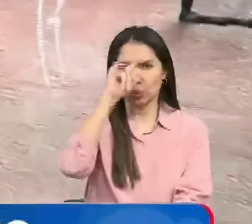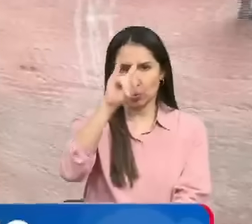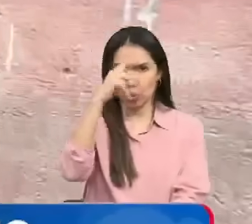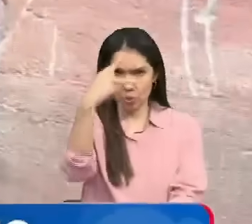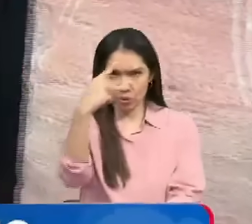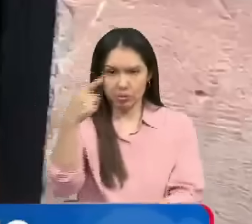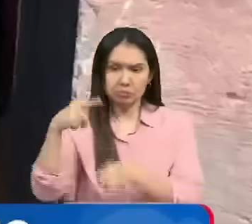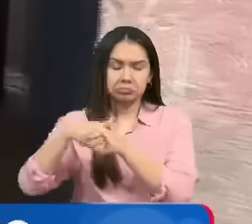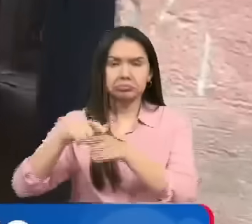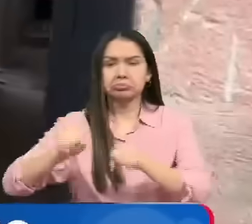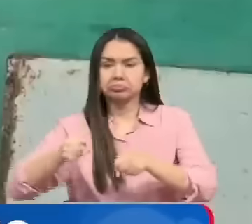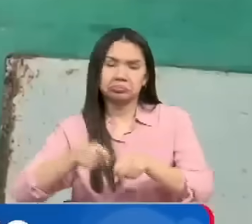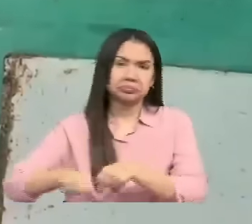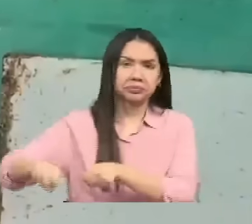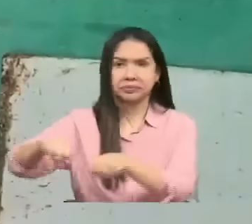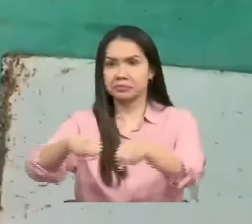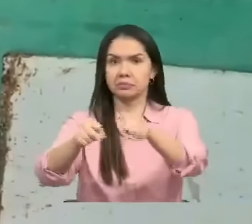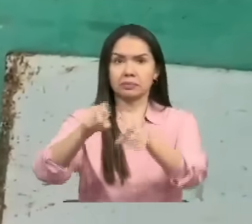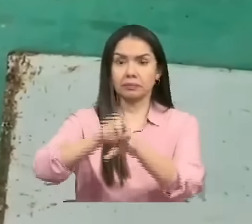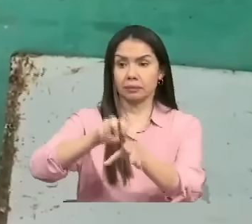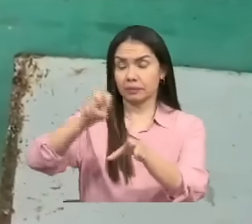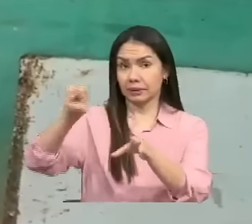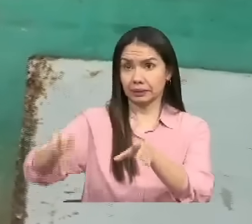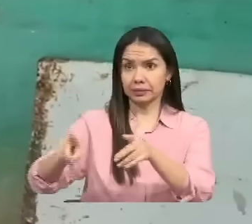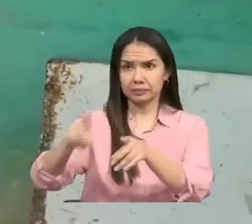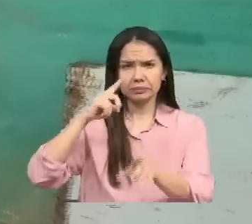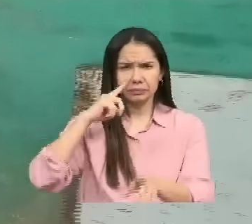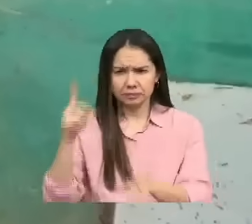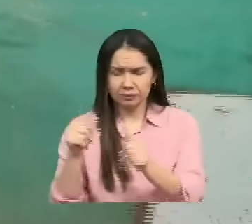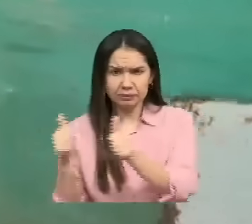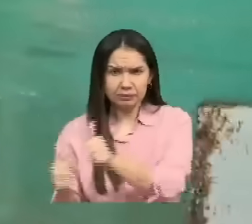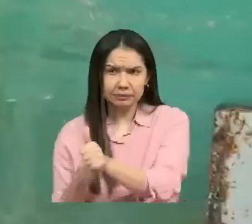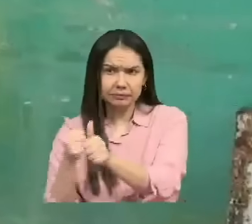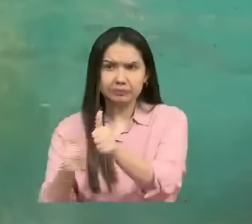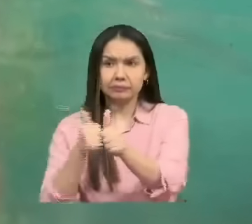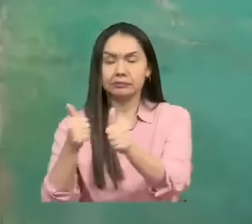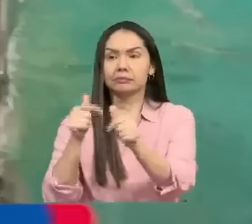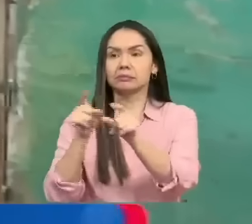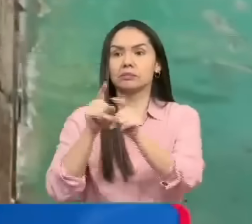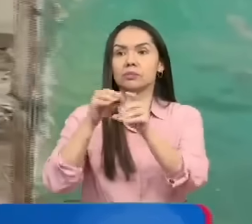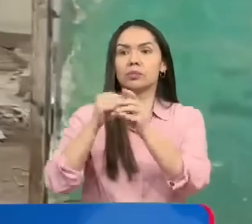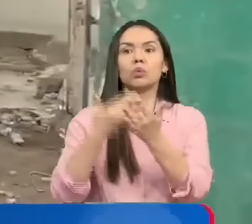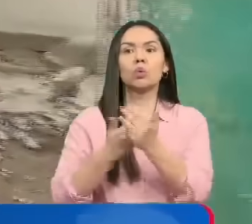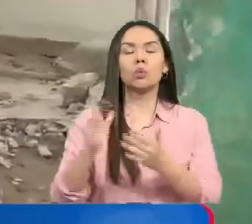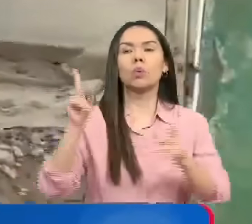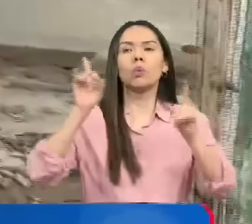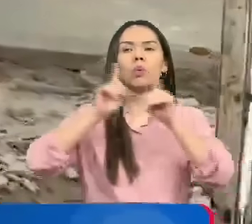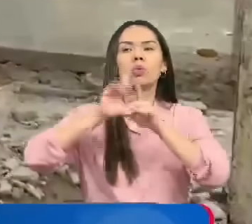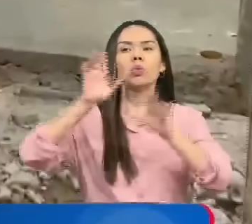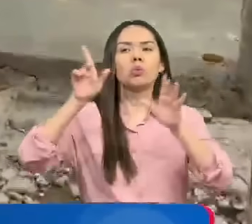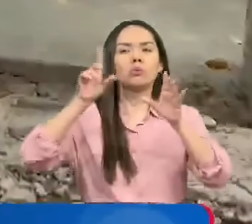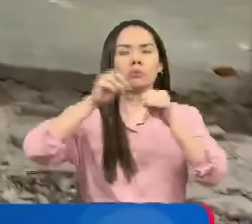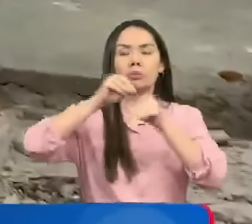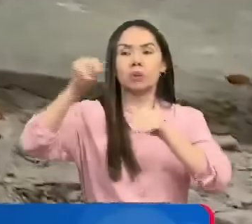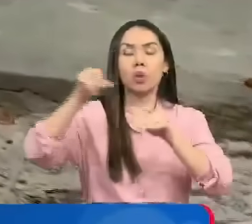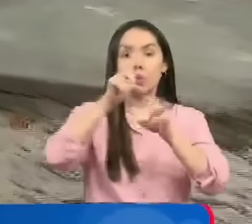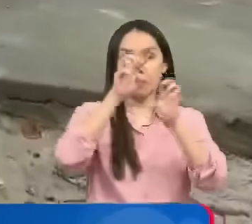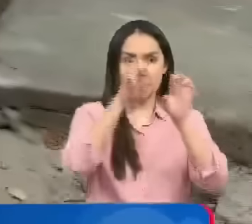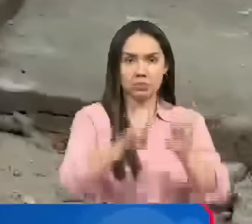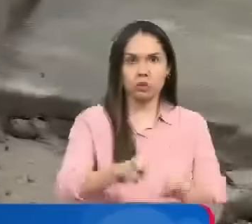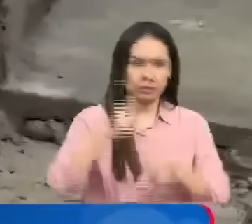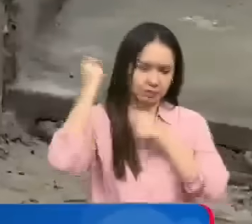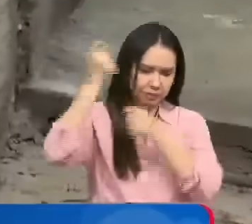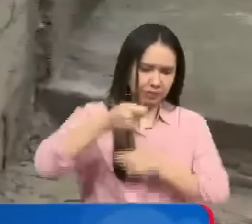estas diligencias de investigación, se realizan este día estas dos diligencias de allanamiento, localizando en uno de los dos inmuebles a una persona